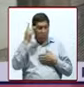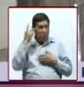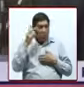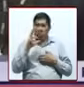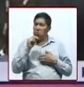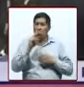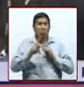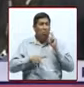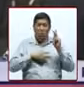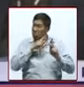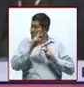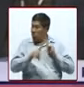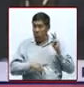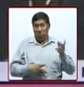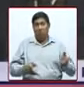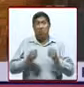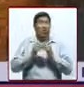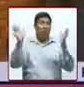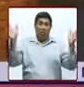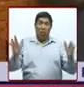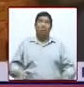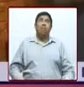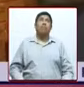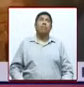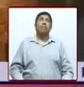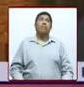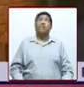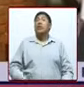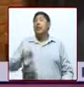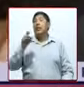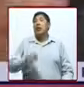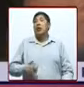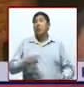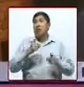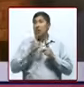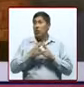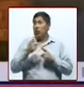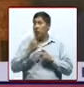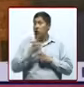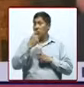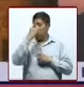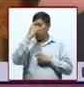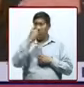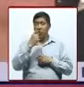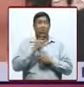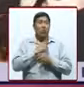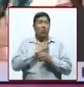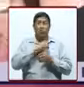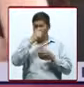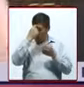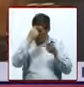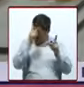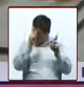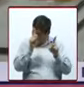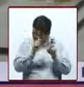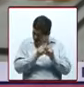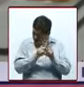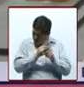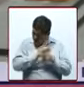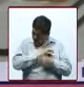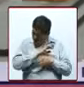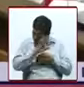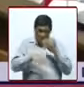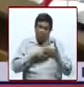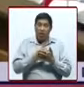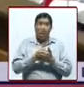de la población. Van a tener que lograr un consenso total en la Asamblea Legislativa para